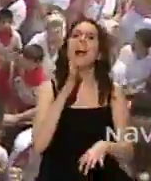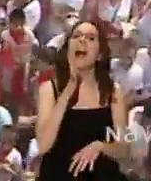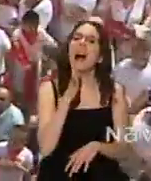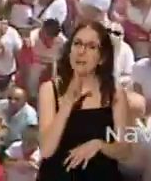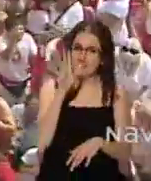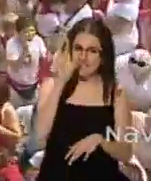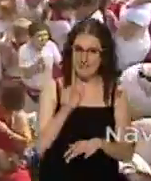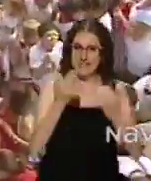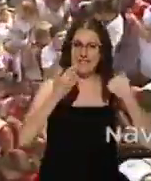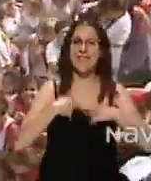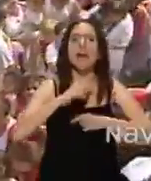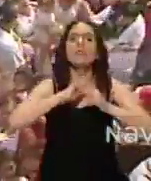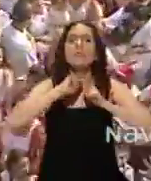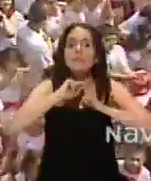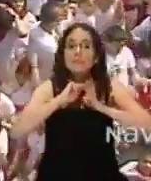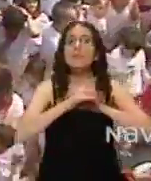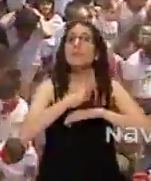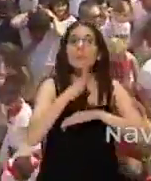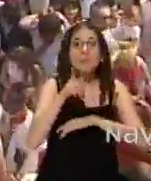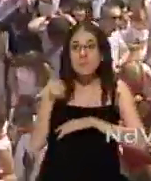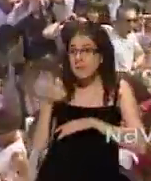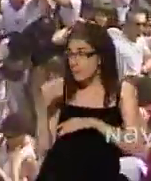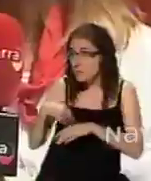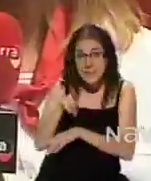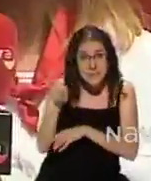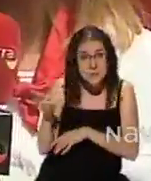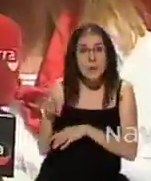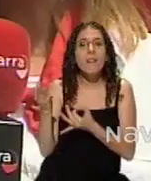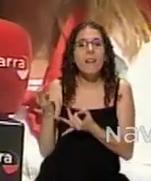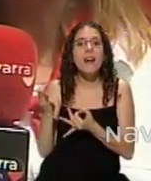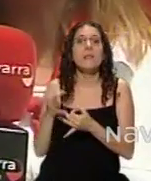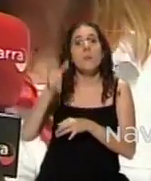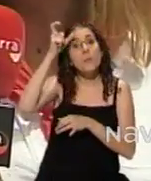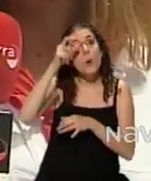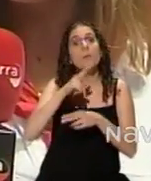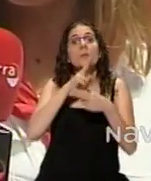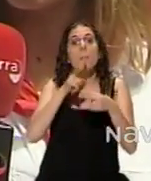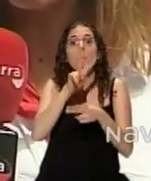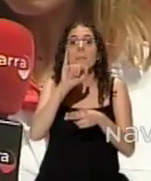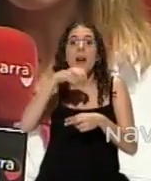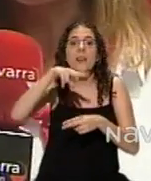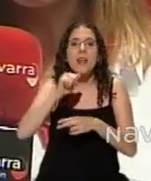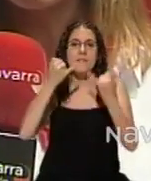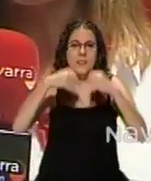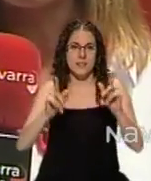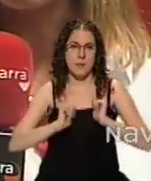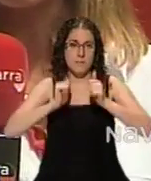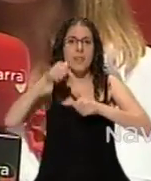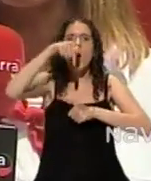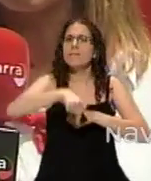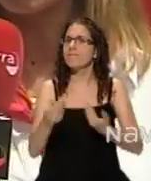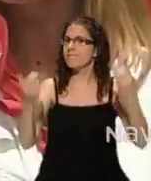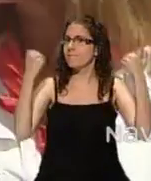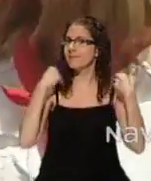Hemos saludado el pañuelo porque de esta manera han comenzado las fiestas de Viana y el protagonista de hoy ha sido el